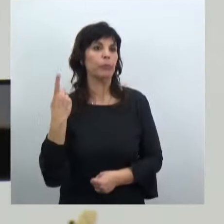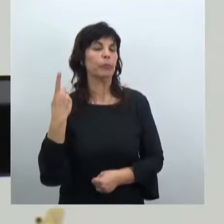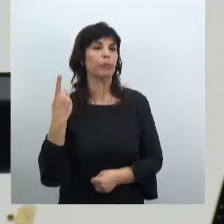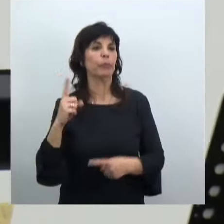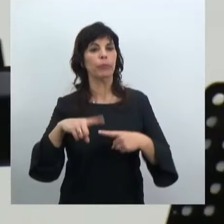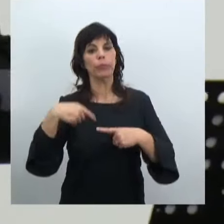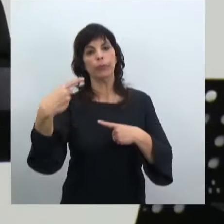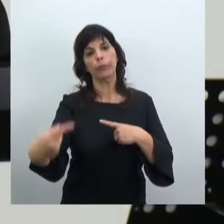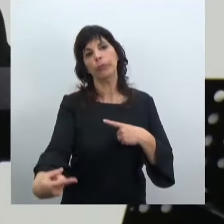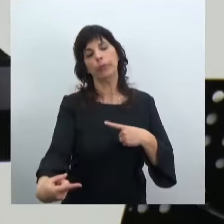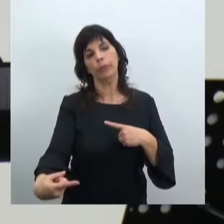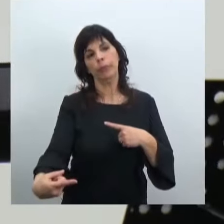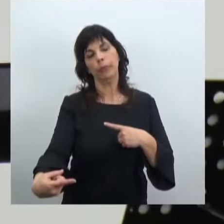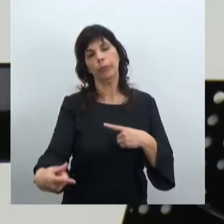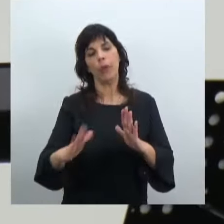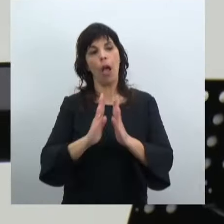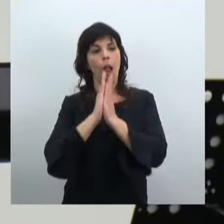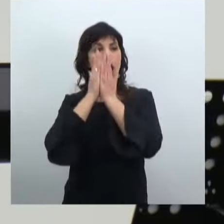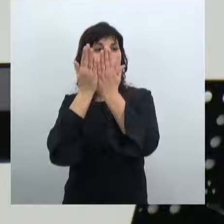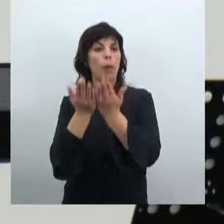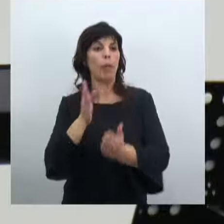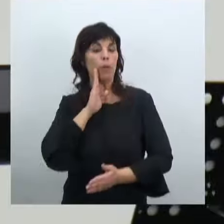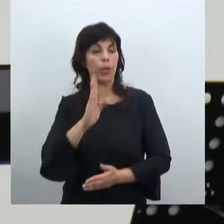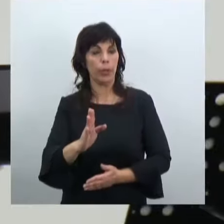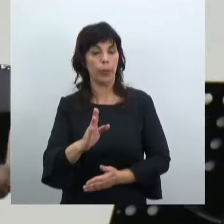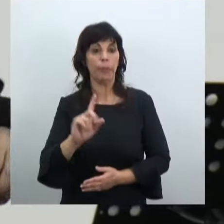ir a la palabra del Señor porque tengo algo en mi corazón.